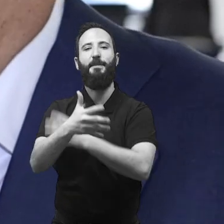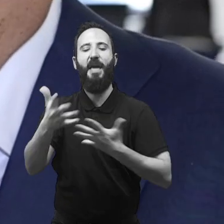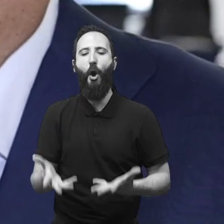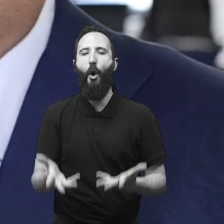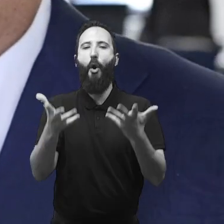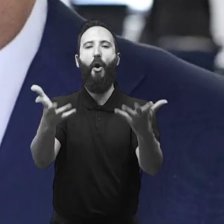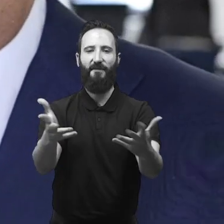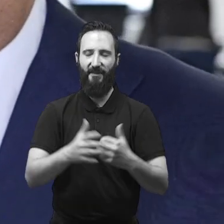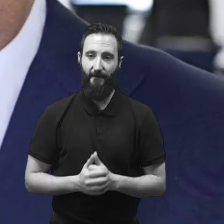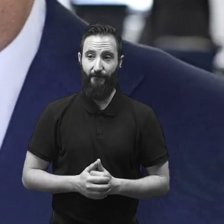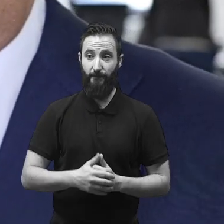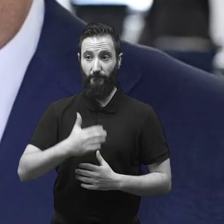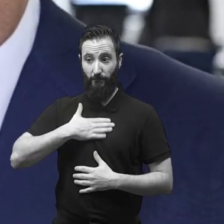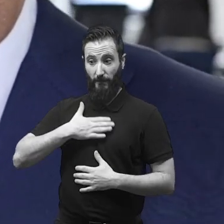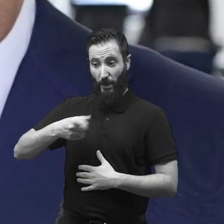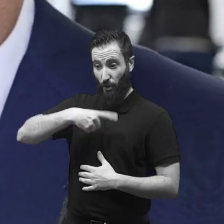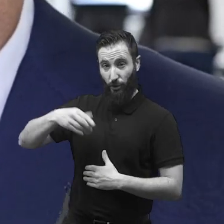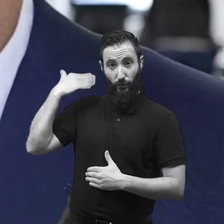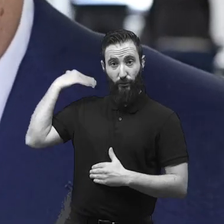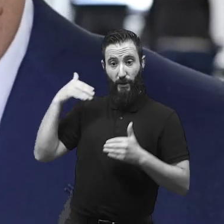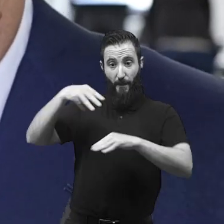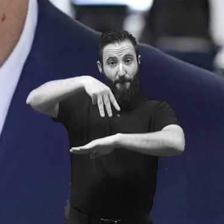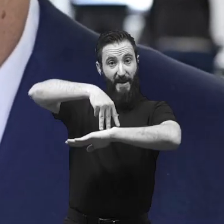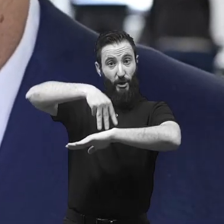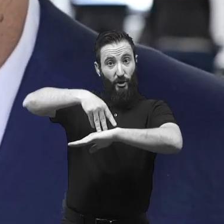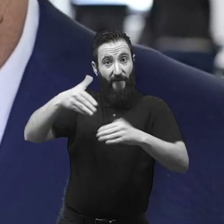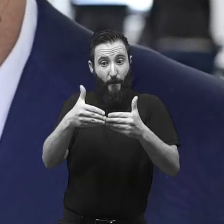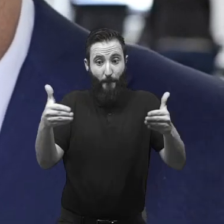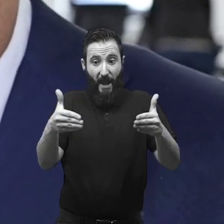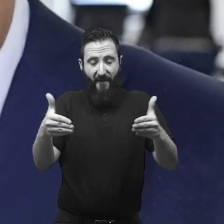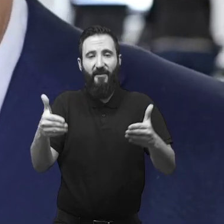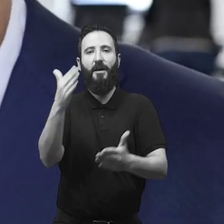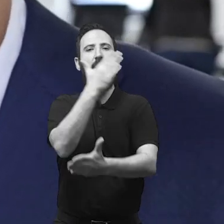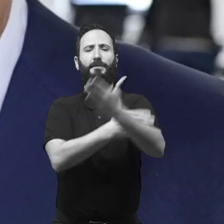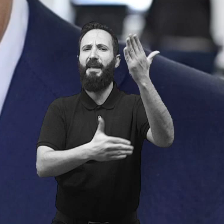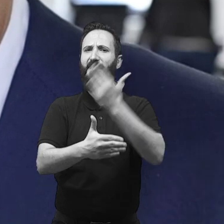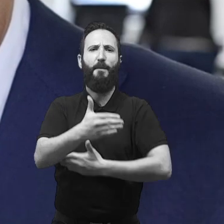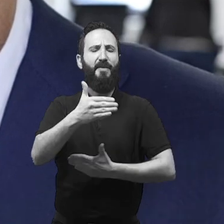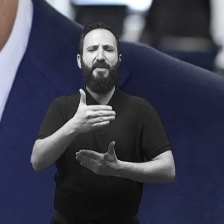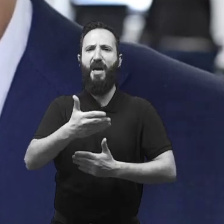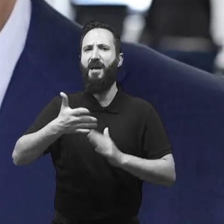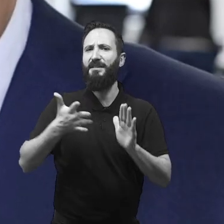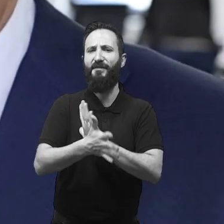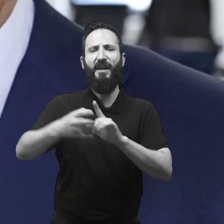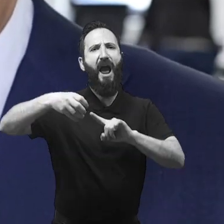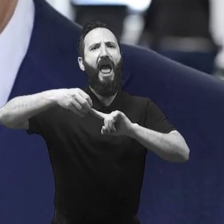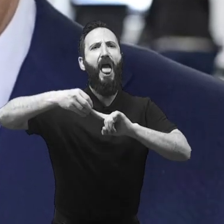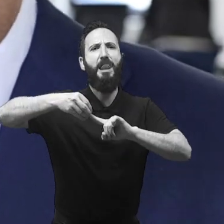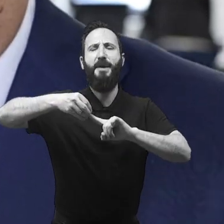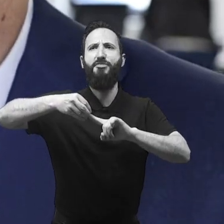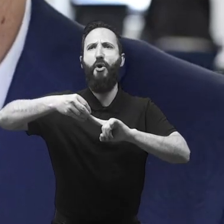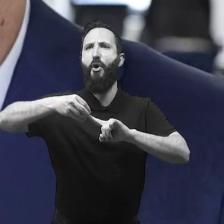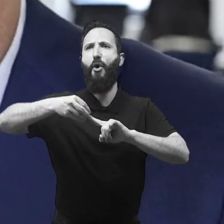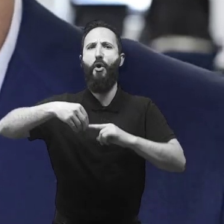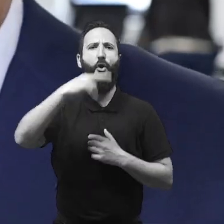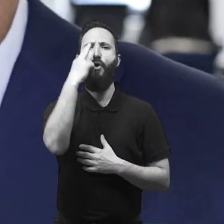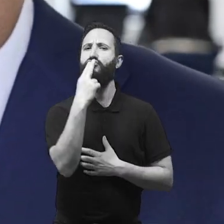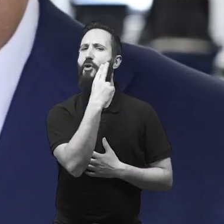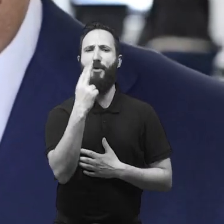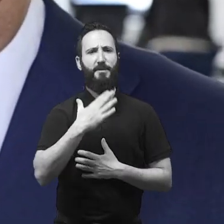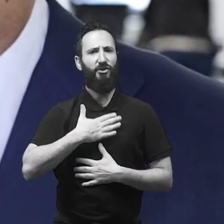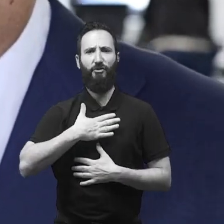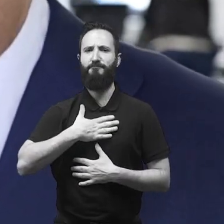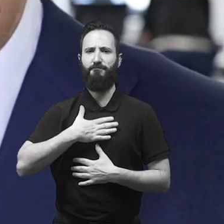el principio ha utilizado la discapacidad como un elemento, si queréis, de compromiso desde lo